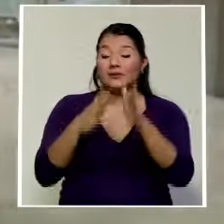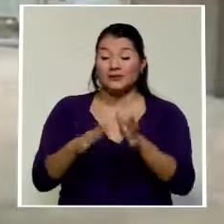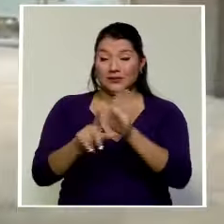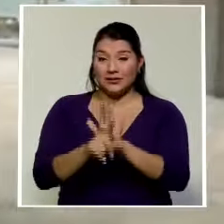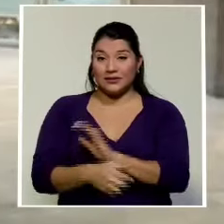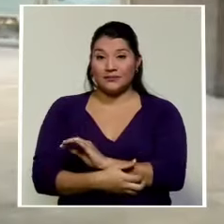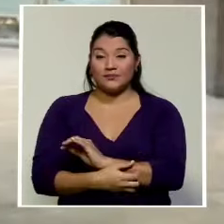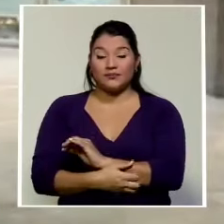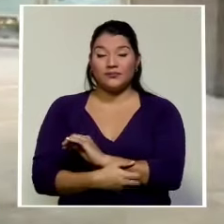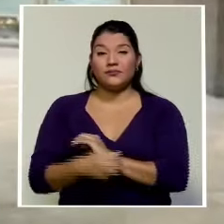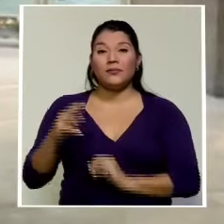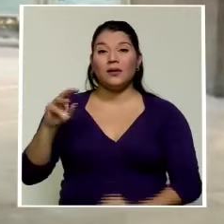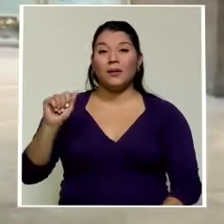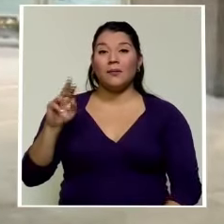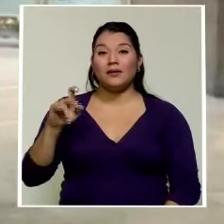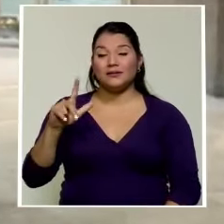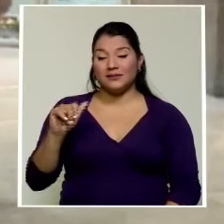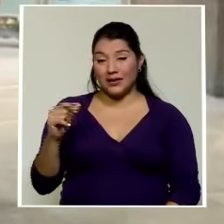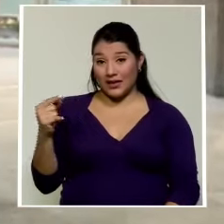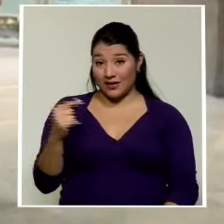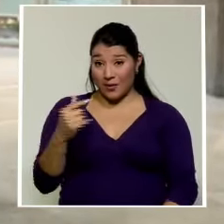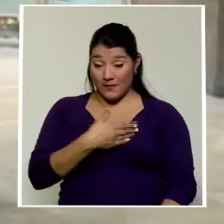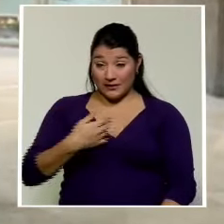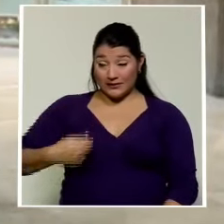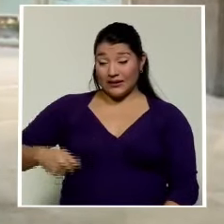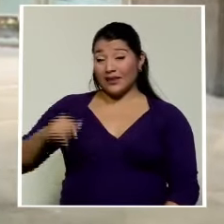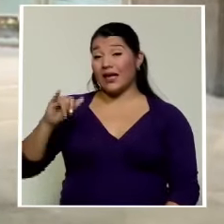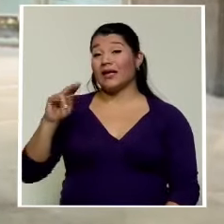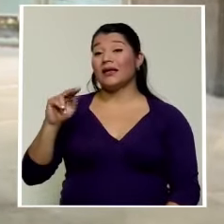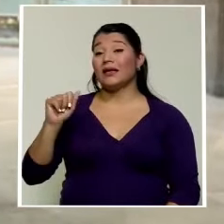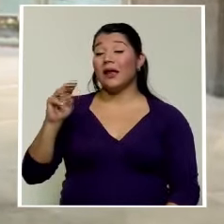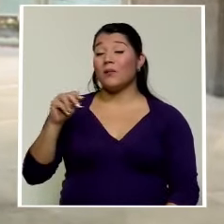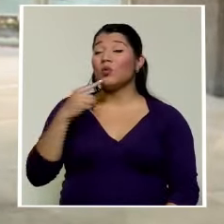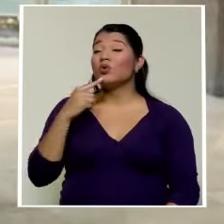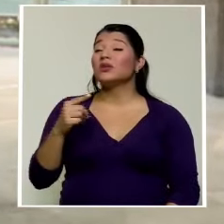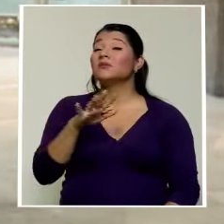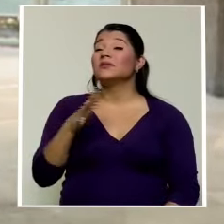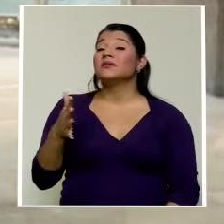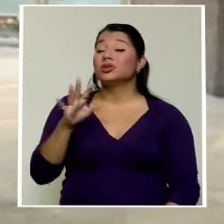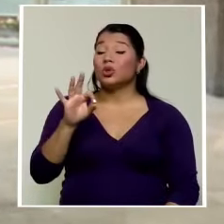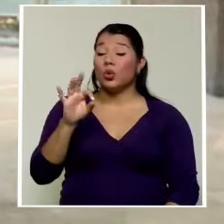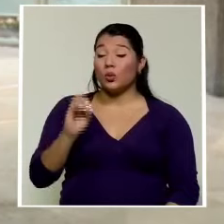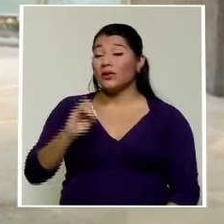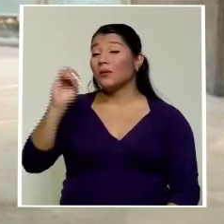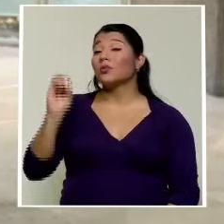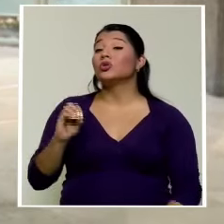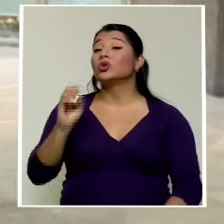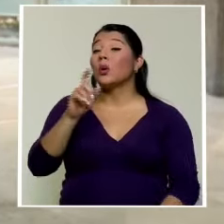legal. Marcela Guerrero, presidenta del INAMU, señaló que alrededor del 90% de las